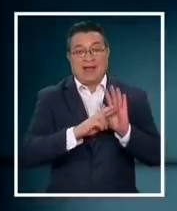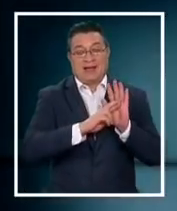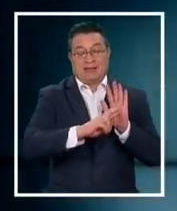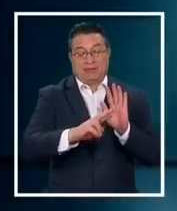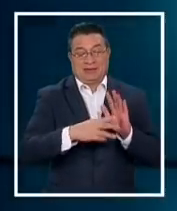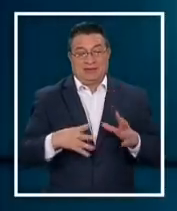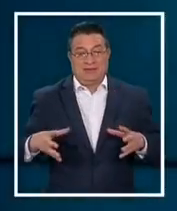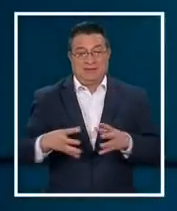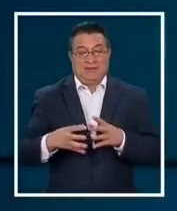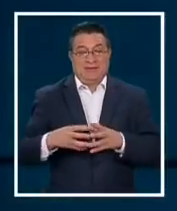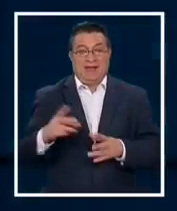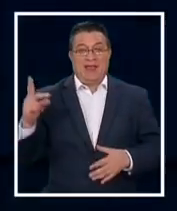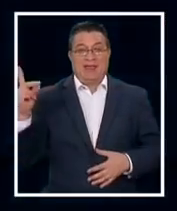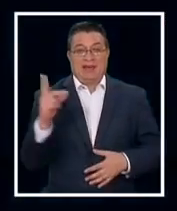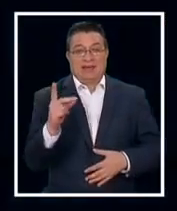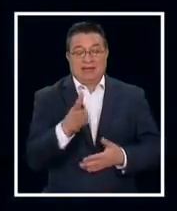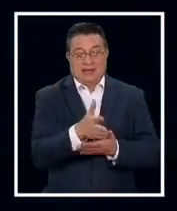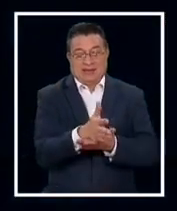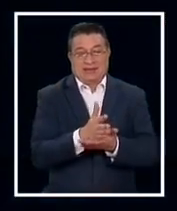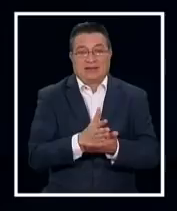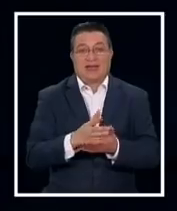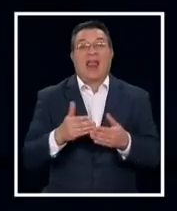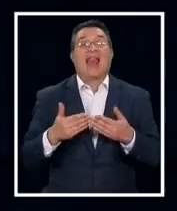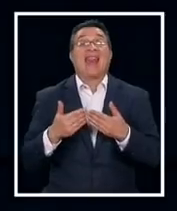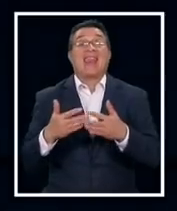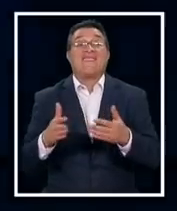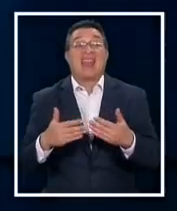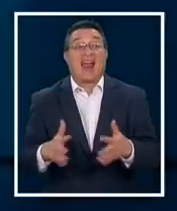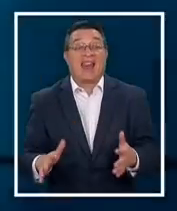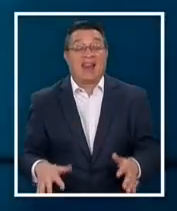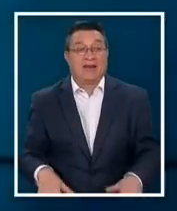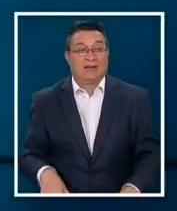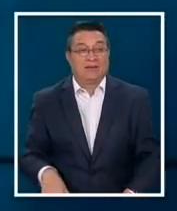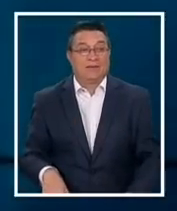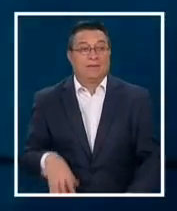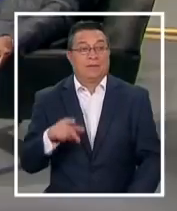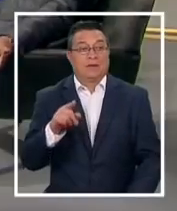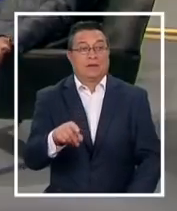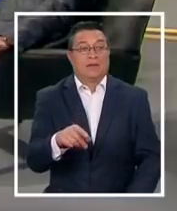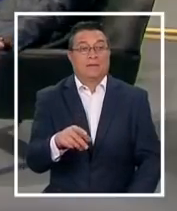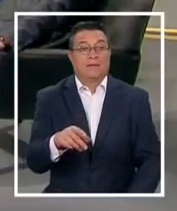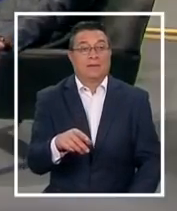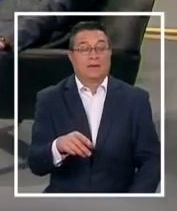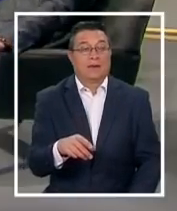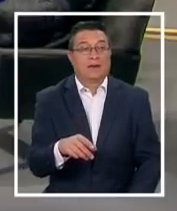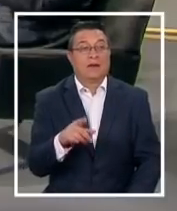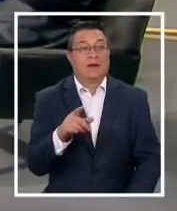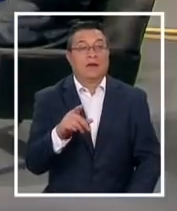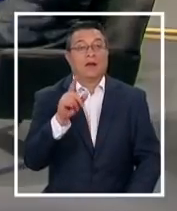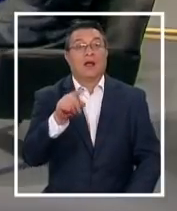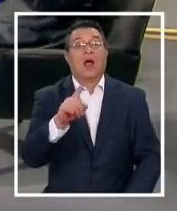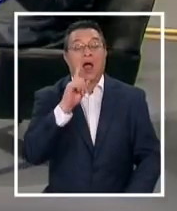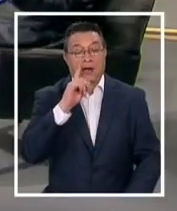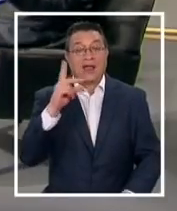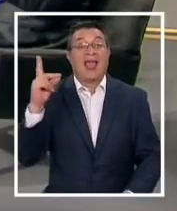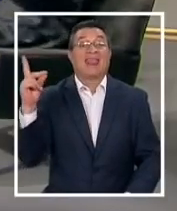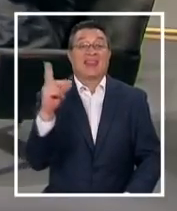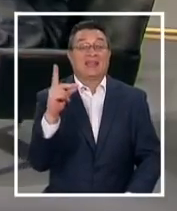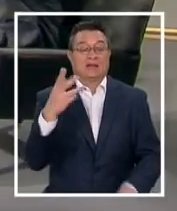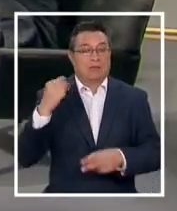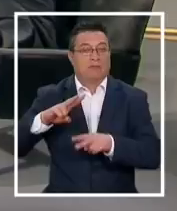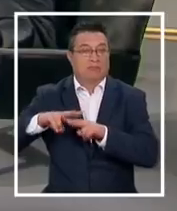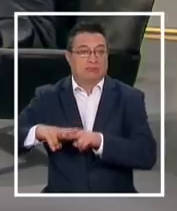sector de la derecha de centro, la derecha liberal. Civilizada. El lenguaje de Vargas Llosa. Tal cual. Porque como hay una derecha